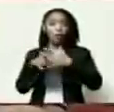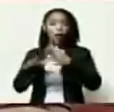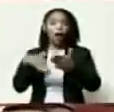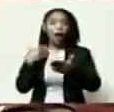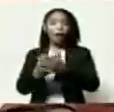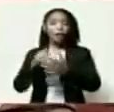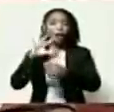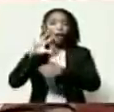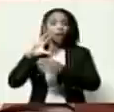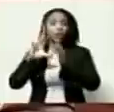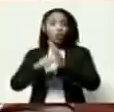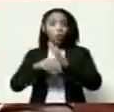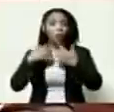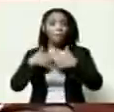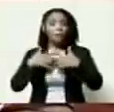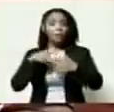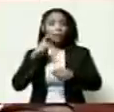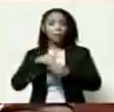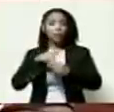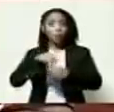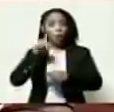Citgo.